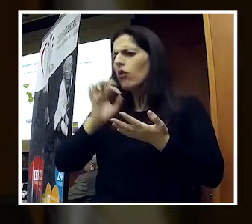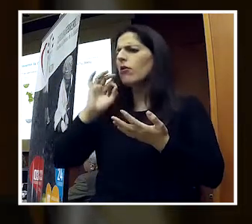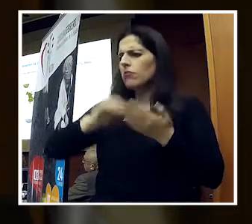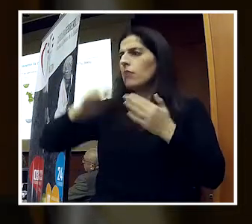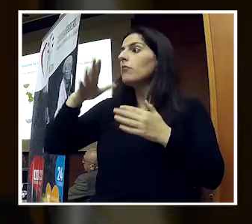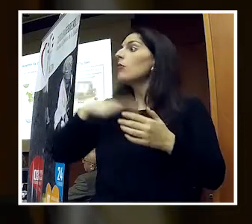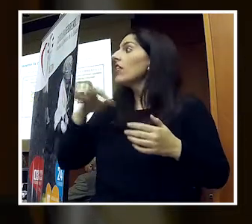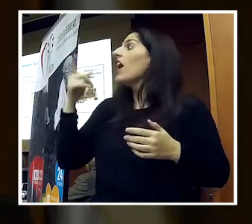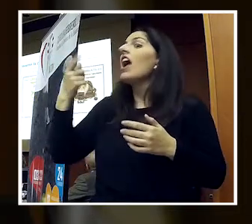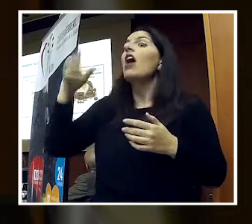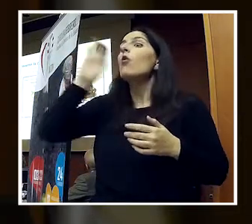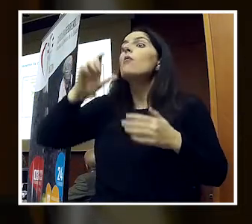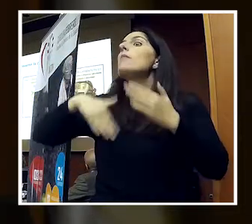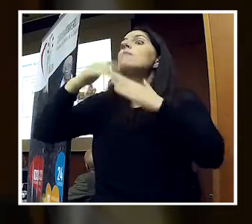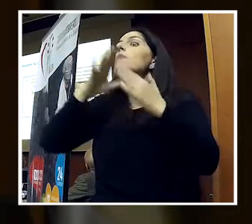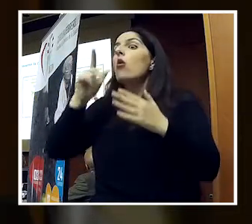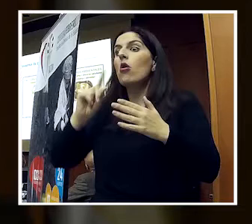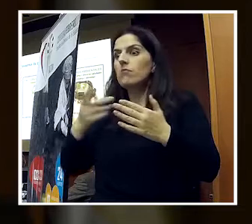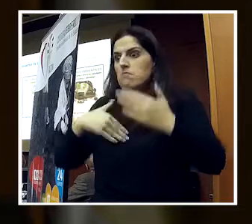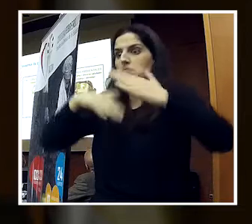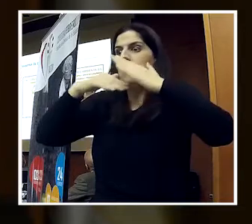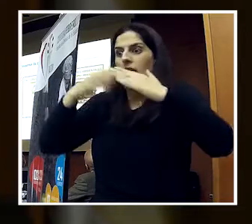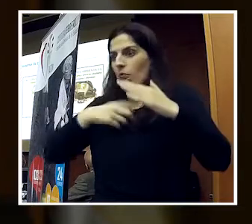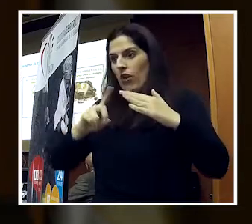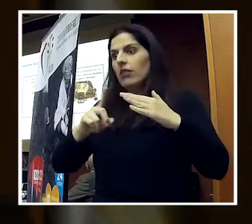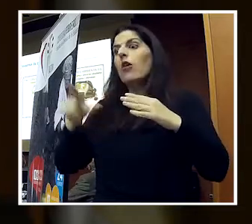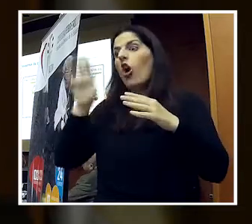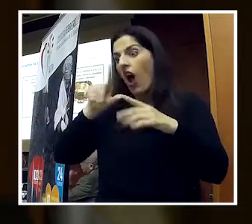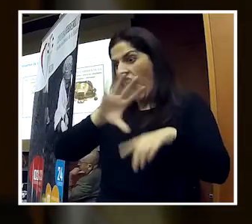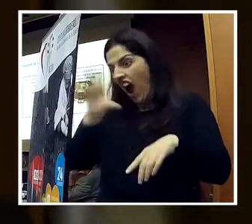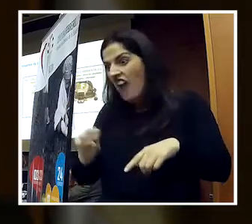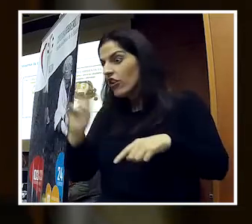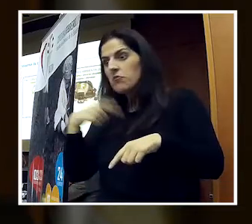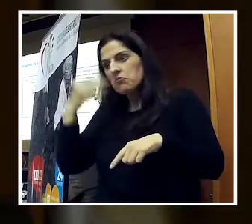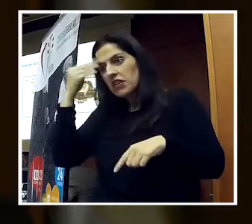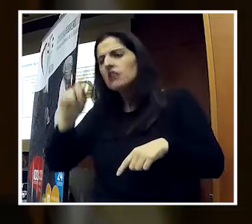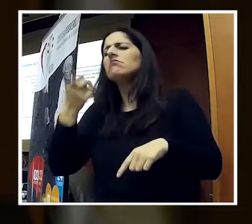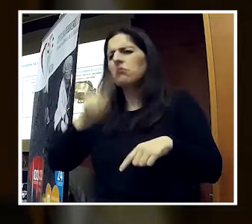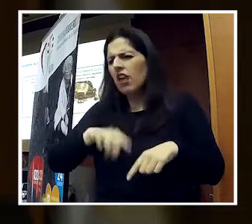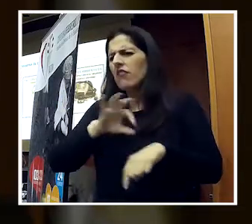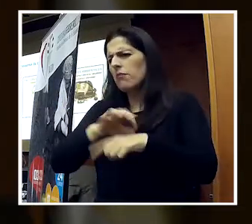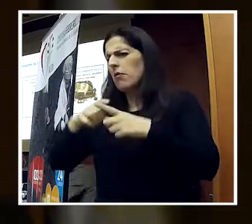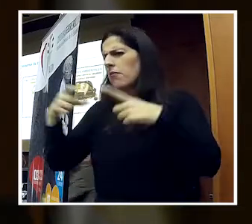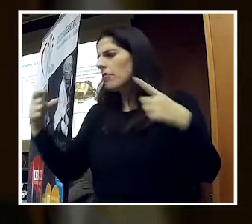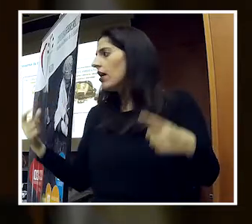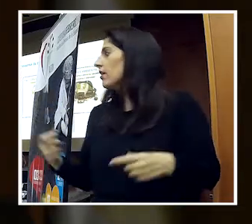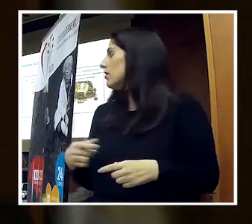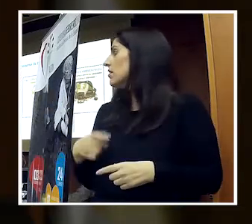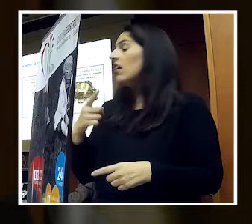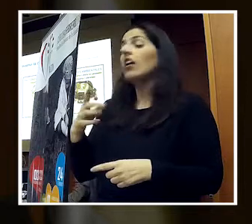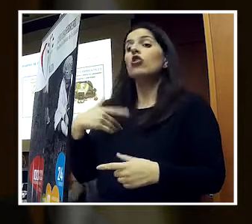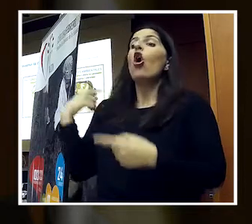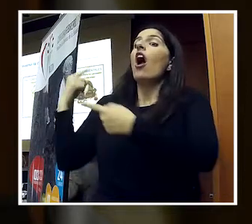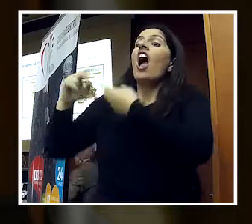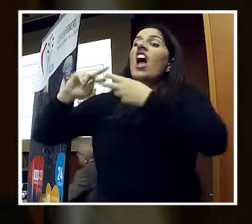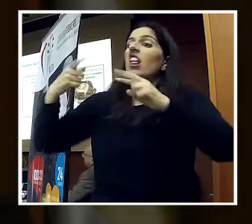techo también, ¿no? Y bueno, entonces, prevenir la diabetes. Tenemos una historia familiar sobre la que poco podemos hacer,